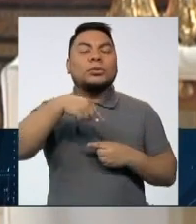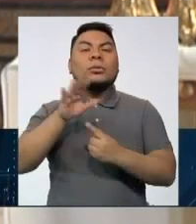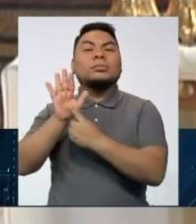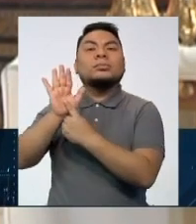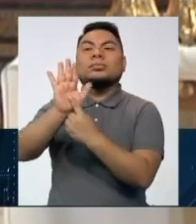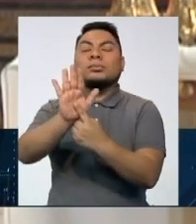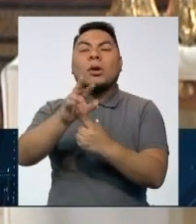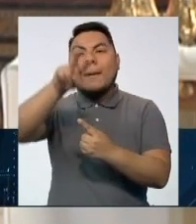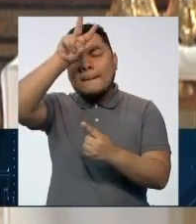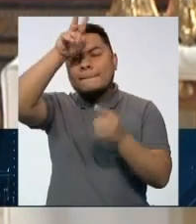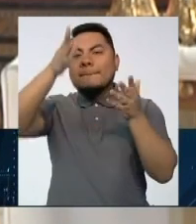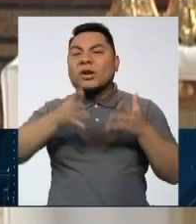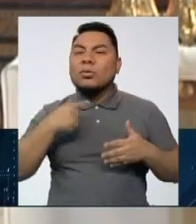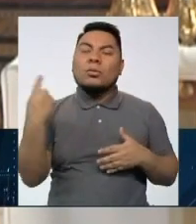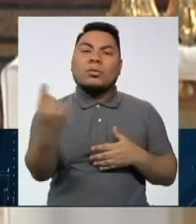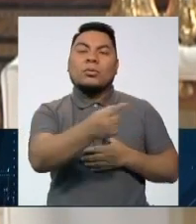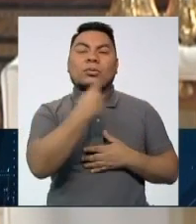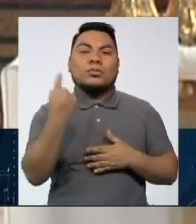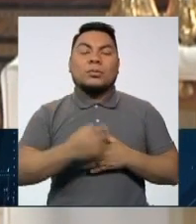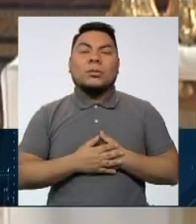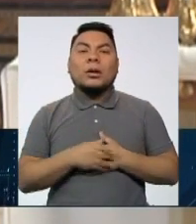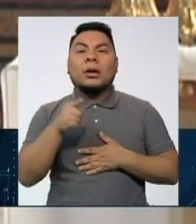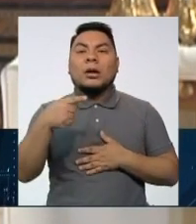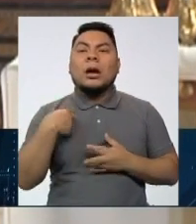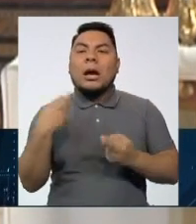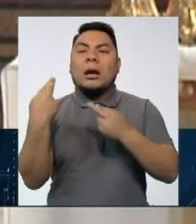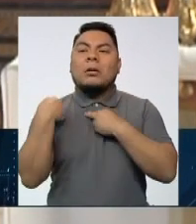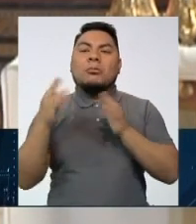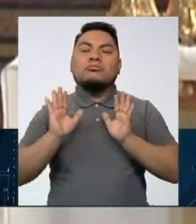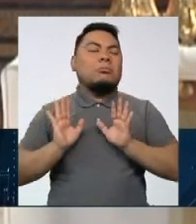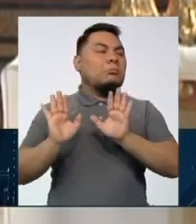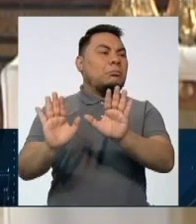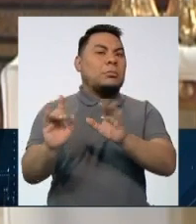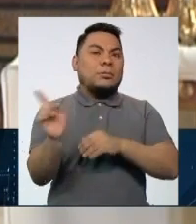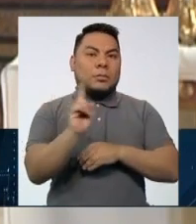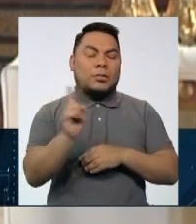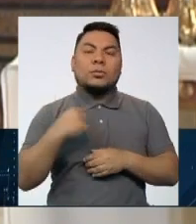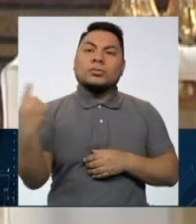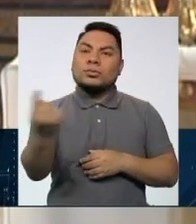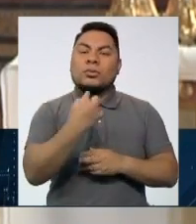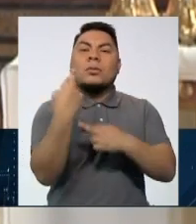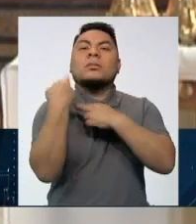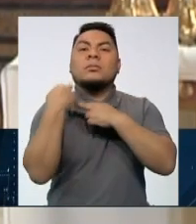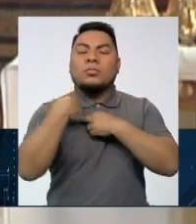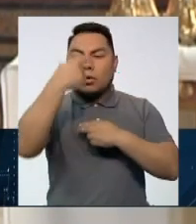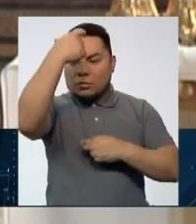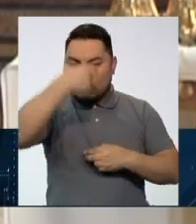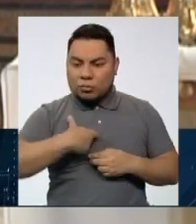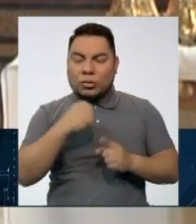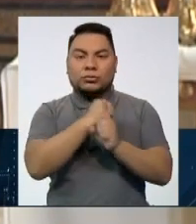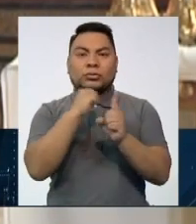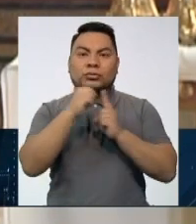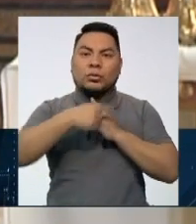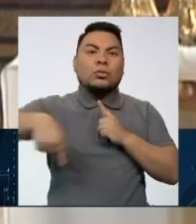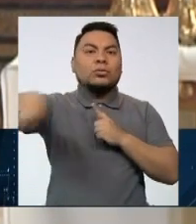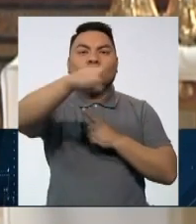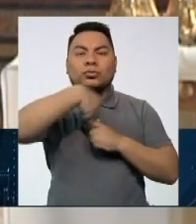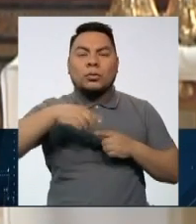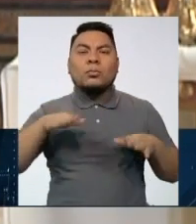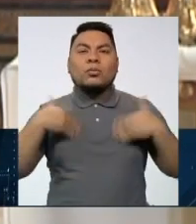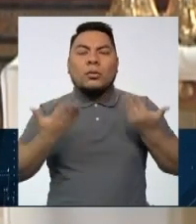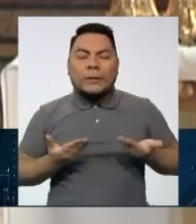y peruanas de nuestra responsabilidad personal y social de construir la